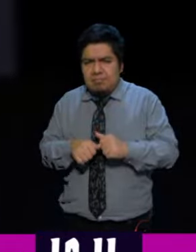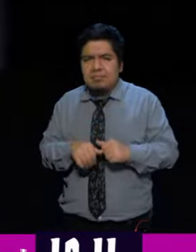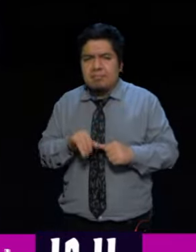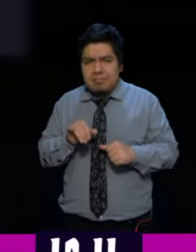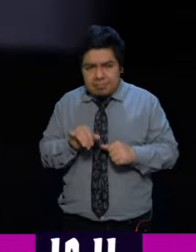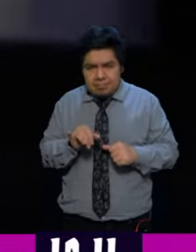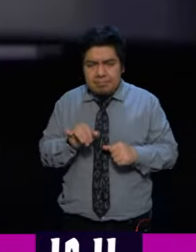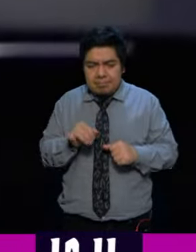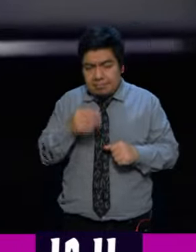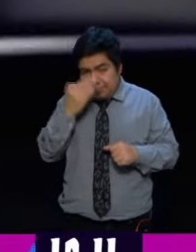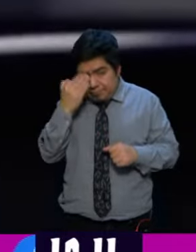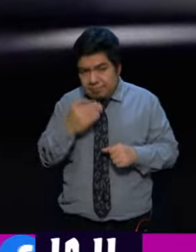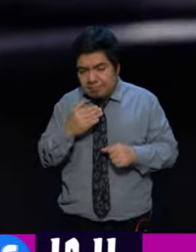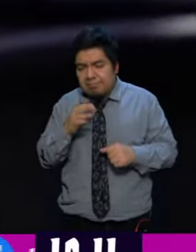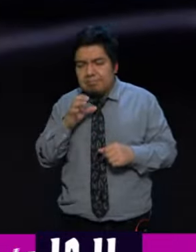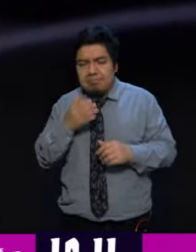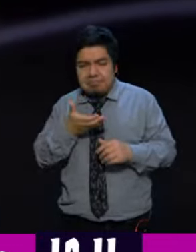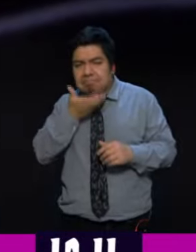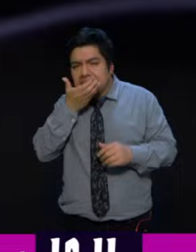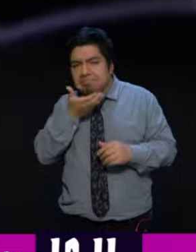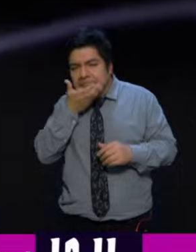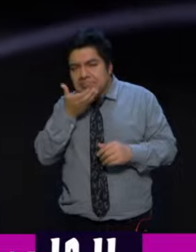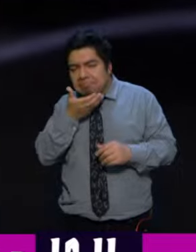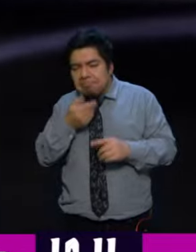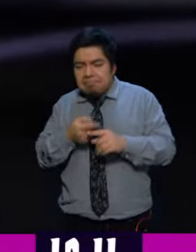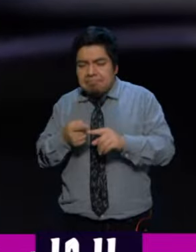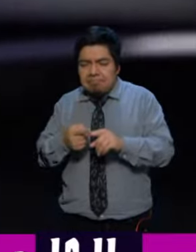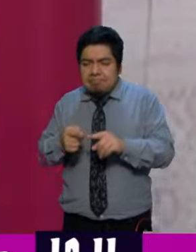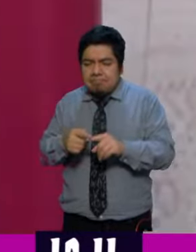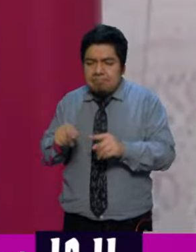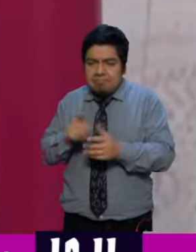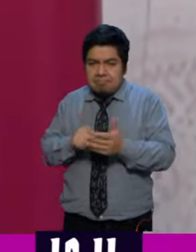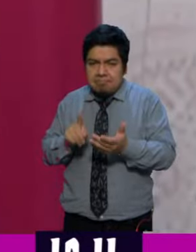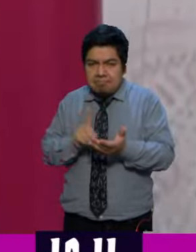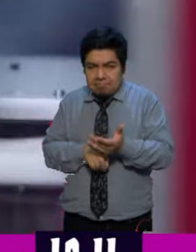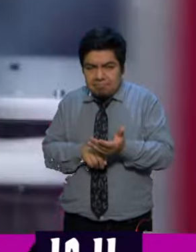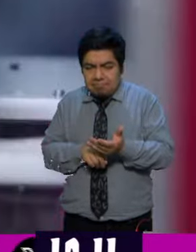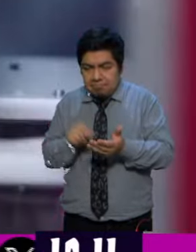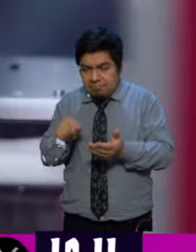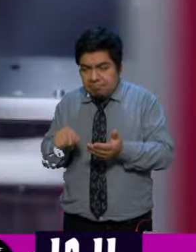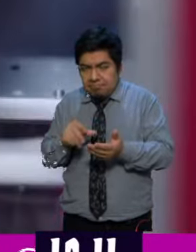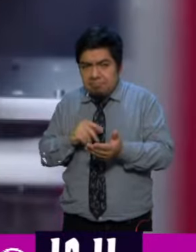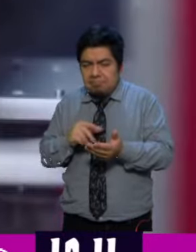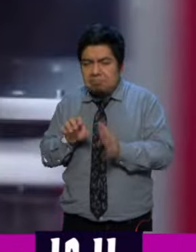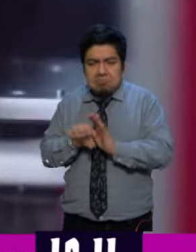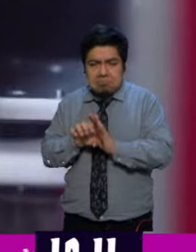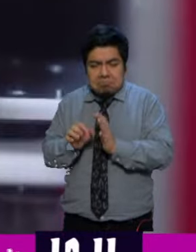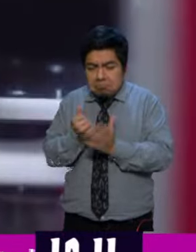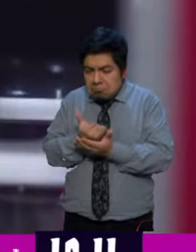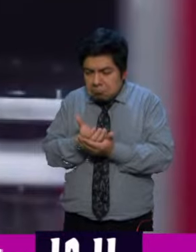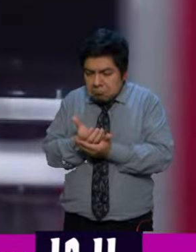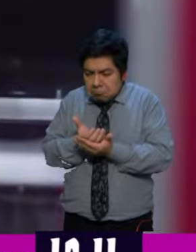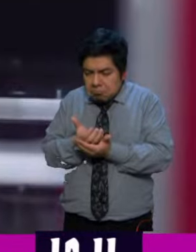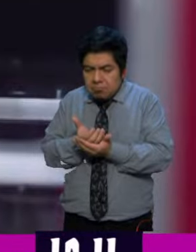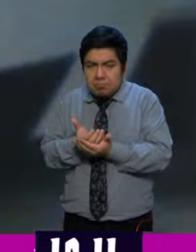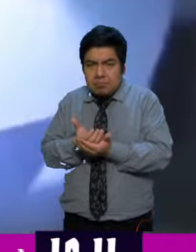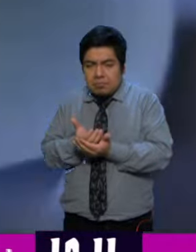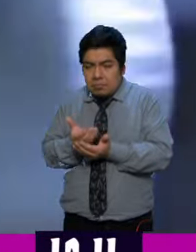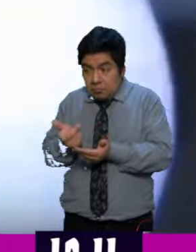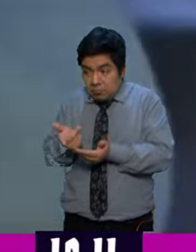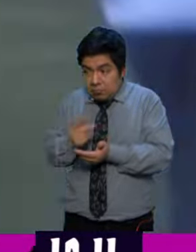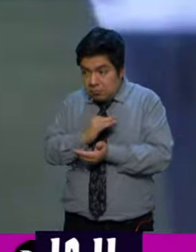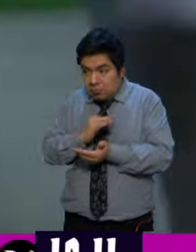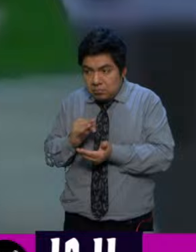acostumbrados, porque funcionan igualito. Lo que estamos bien acostumbrados, y es impresión en comida 3D, son las sopitas de pasta. Esas que son